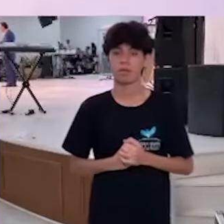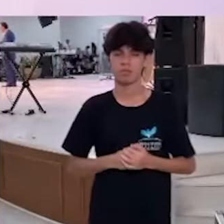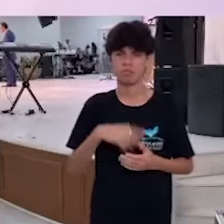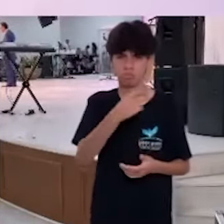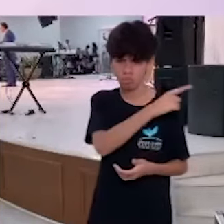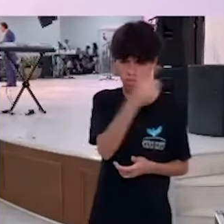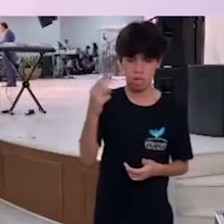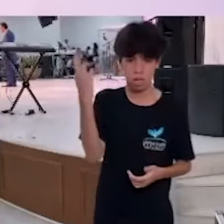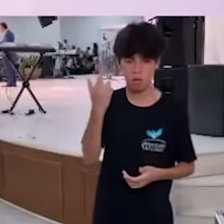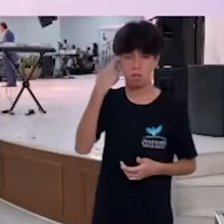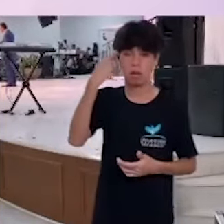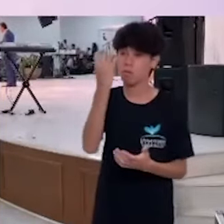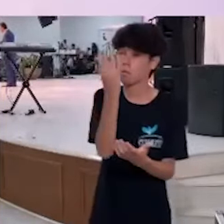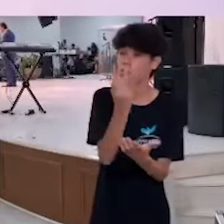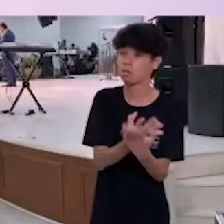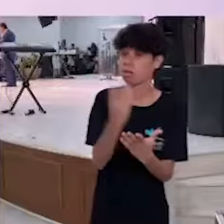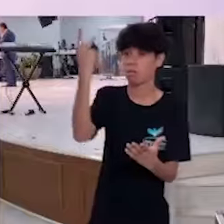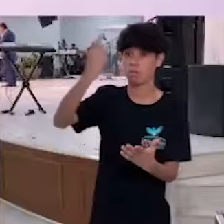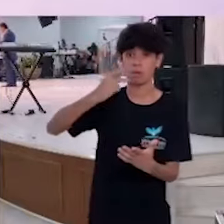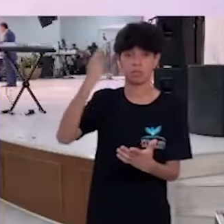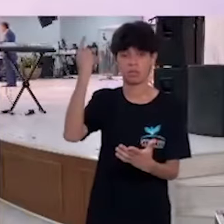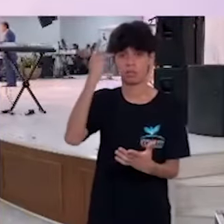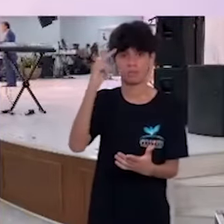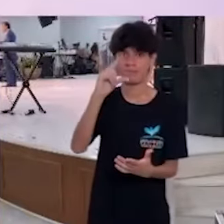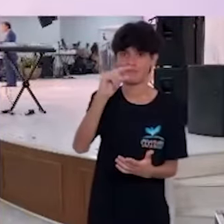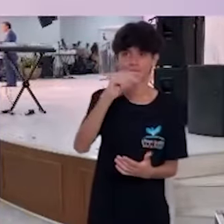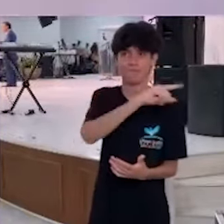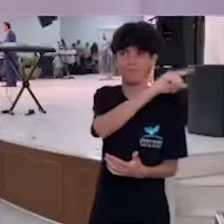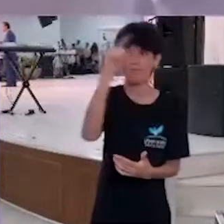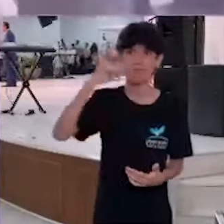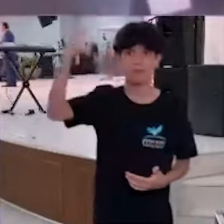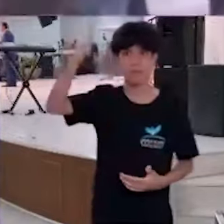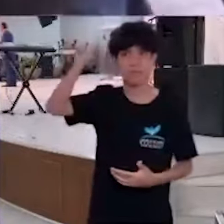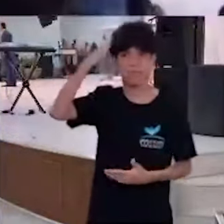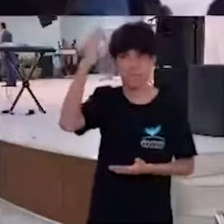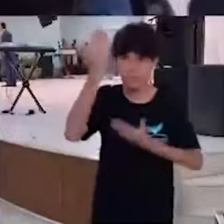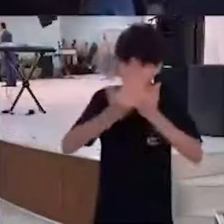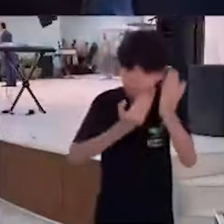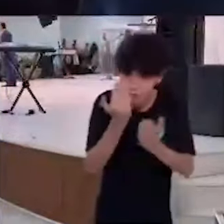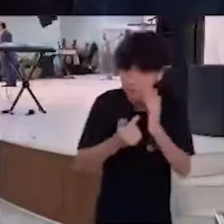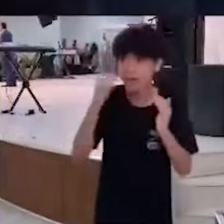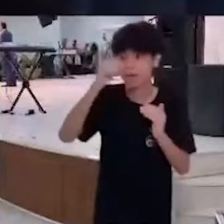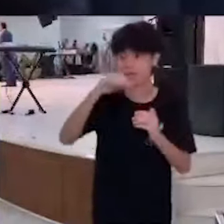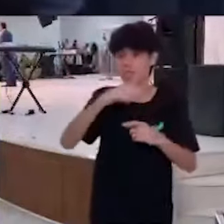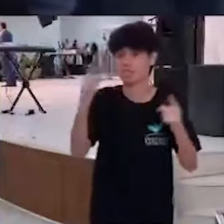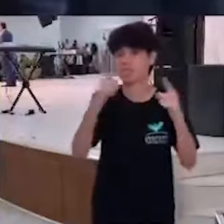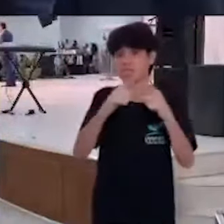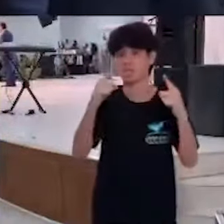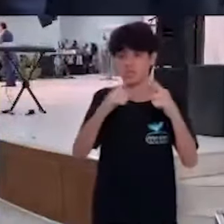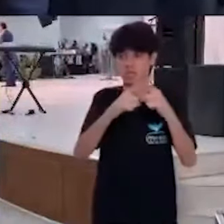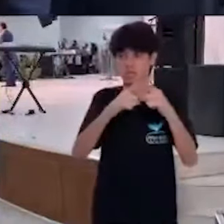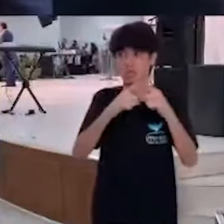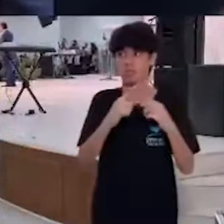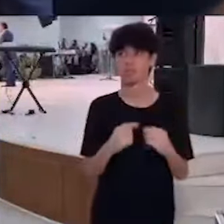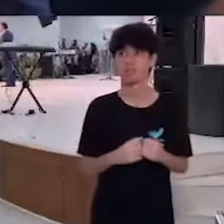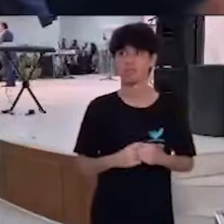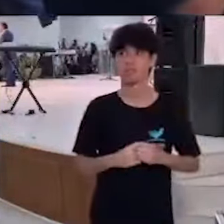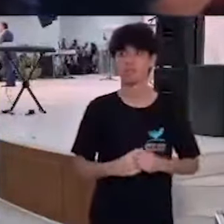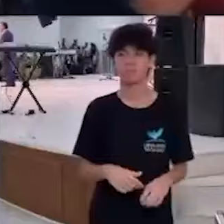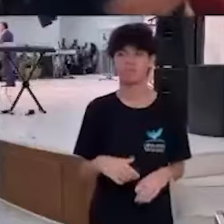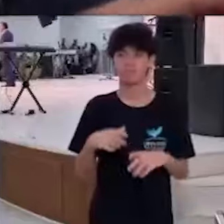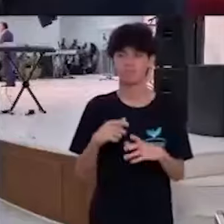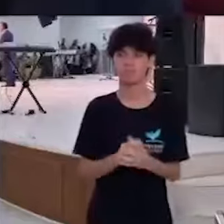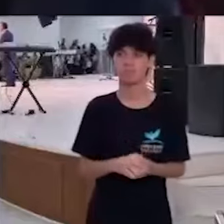solo para pastores. Es también para todo líder y servidor de la iglesia en general. Cierra